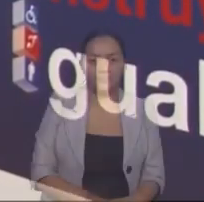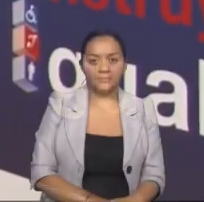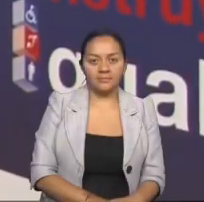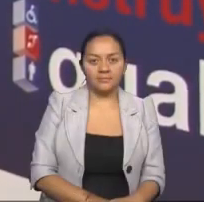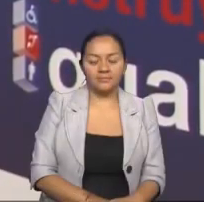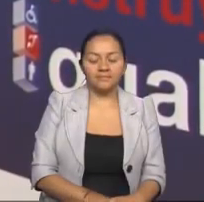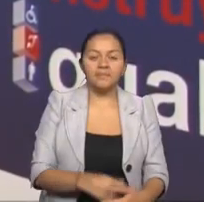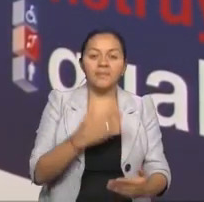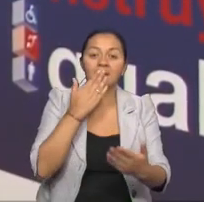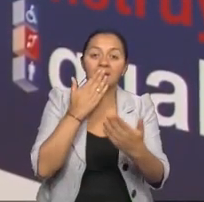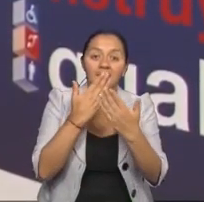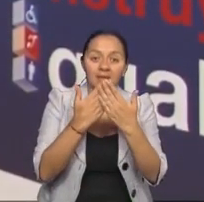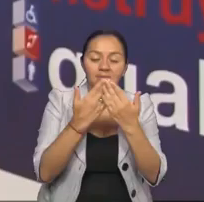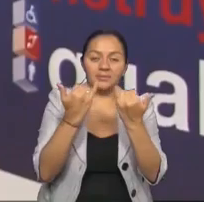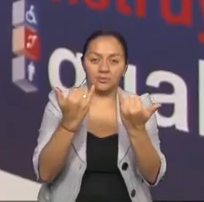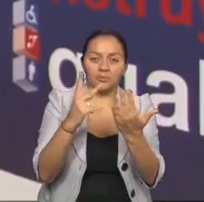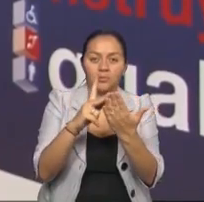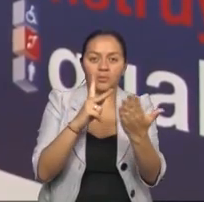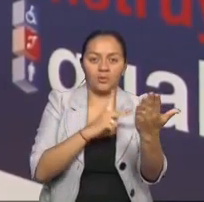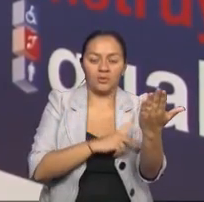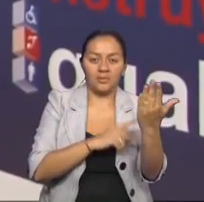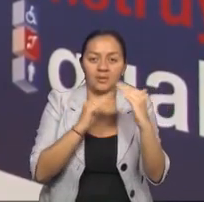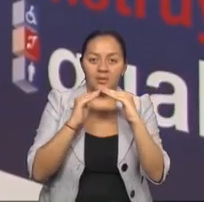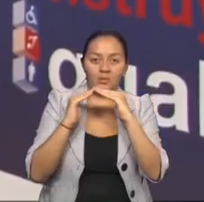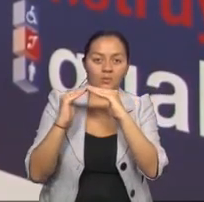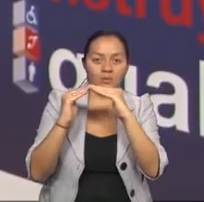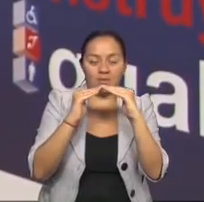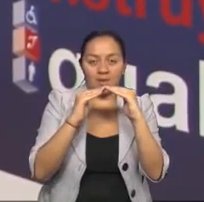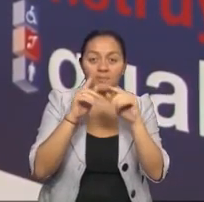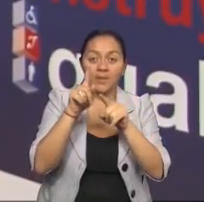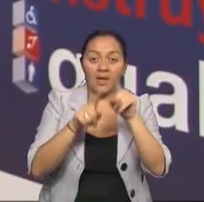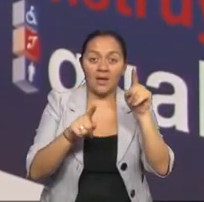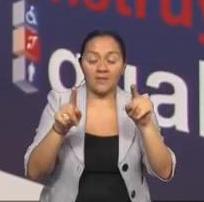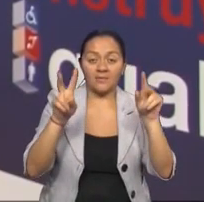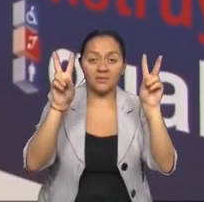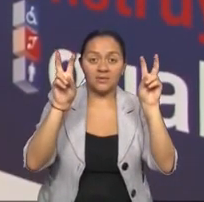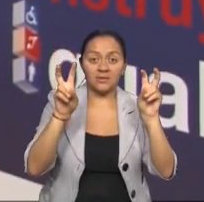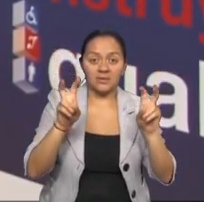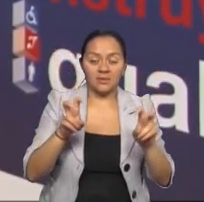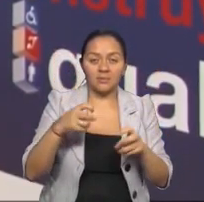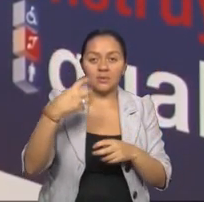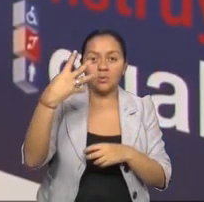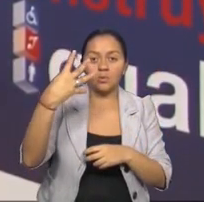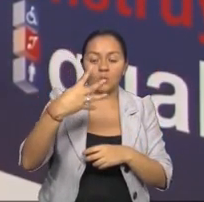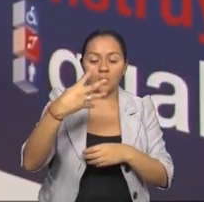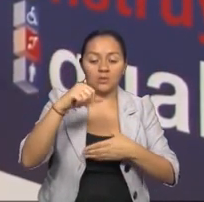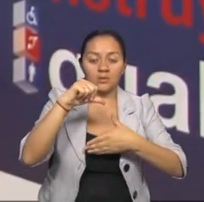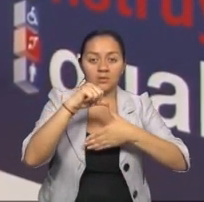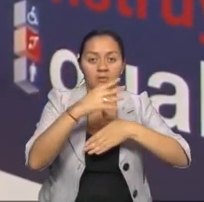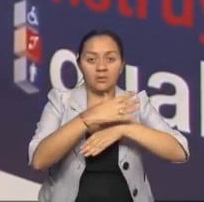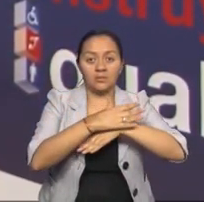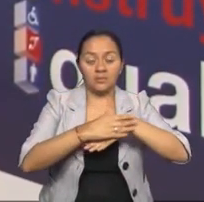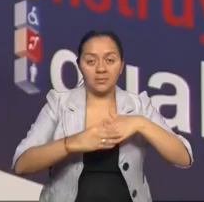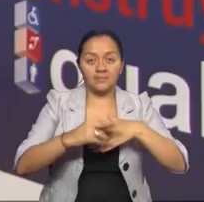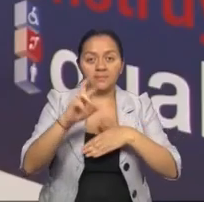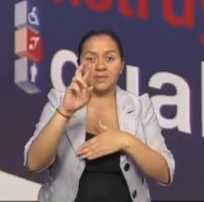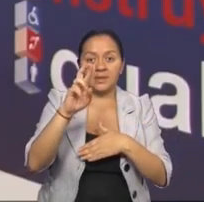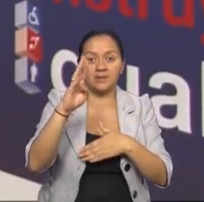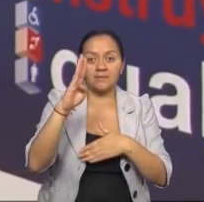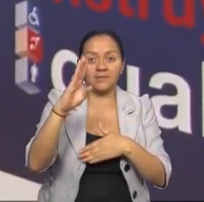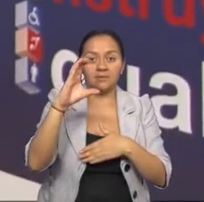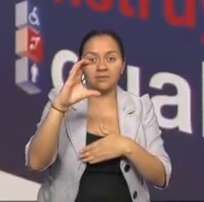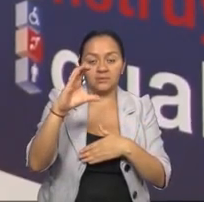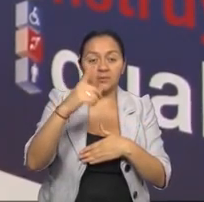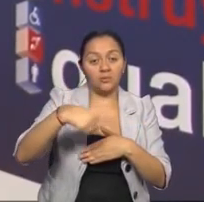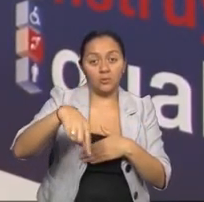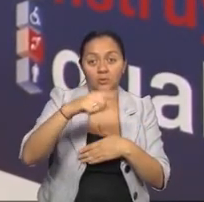muchas gracias por habernos acompañado en construyendo igualdad según las temáticas tratadas en el cuarto congreso continental a rehabilitación basada en la comunidad fue de su